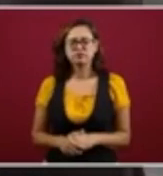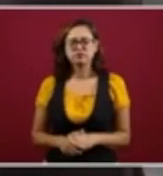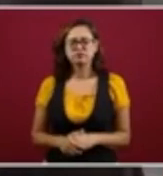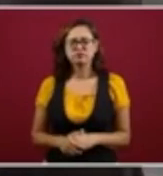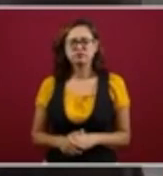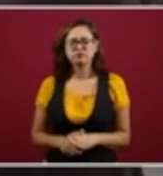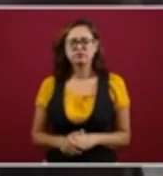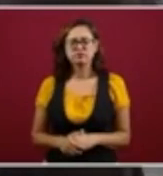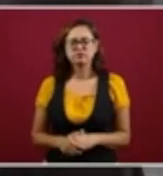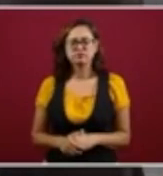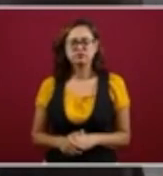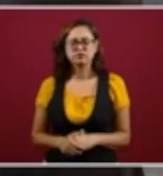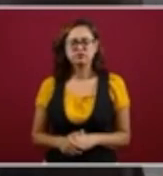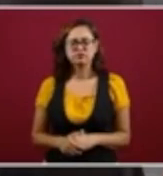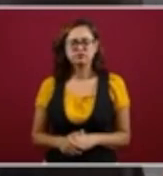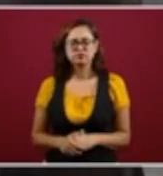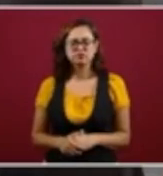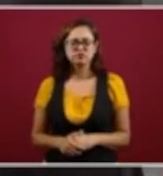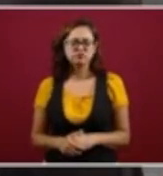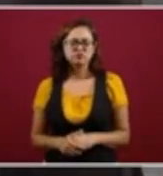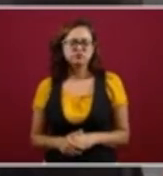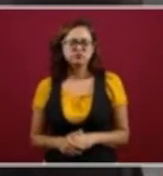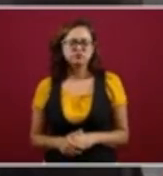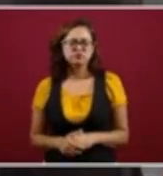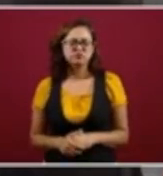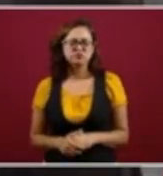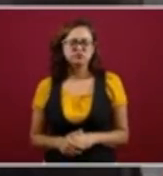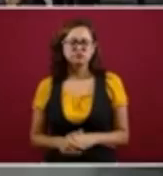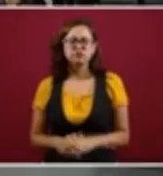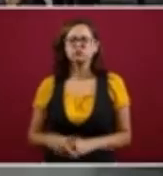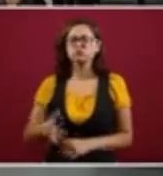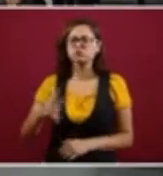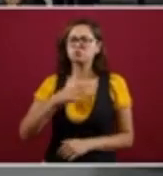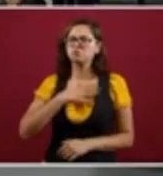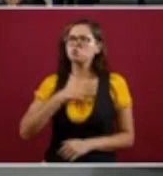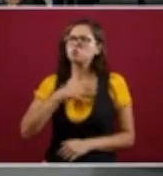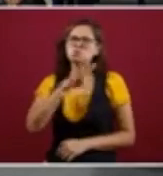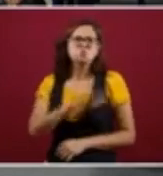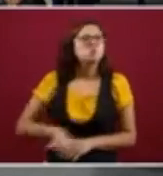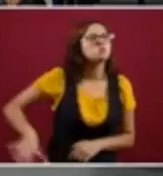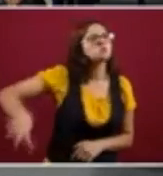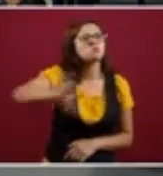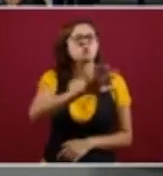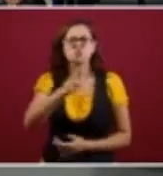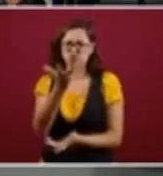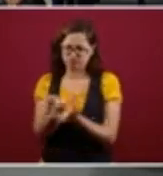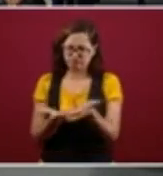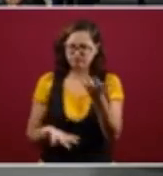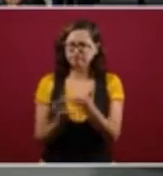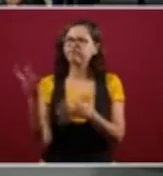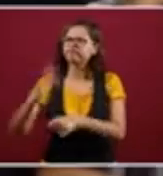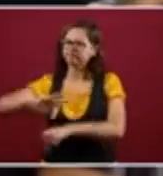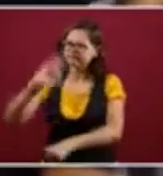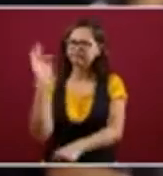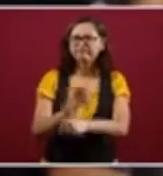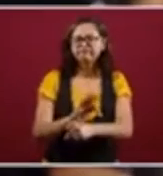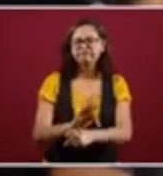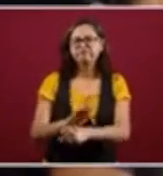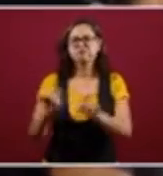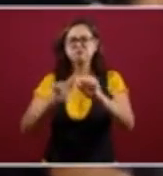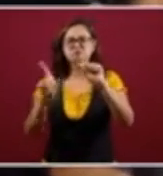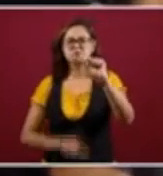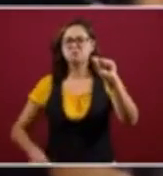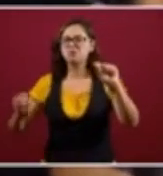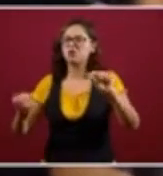Vamos a defender lo que hemos construido y que lo estamos demostrándole al pueblo de México